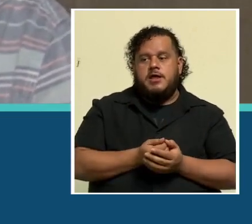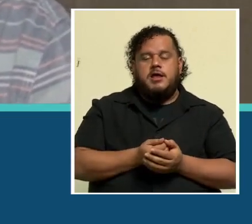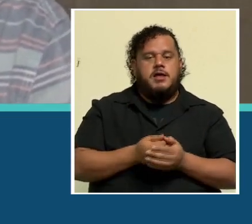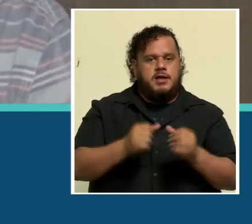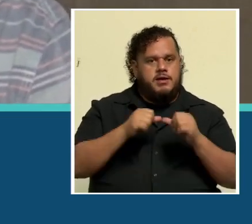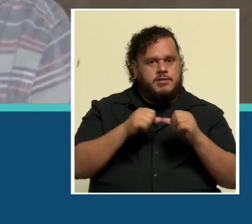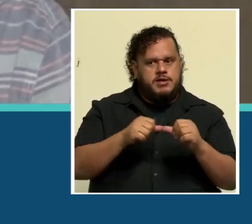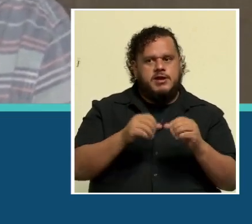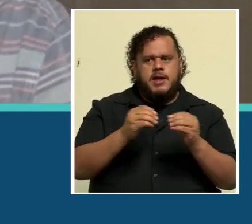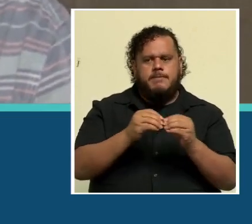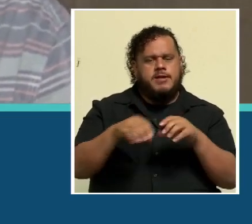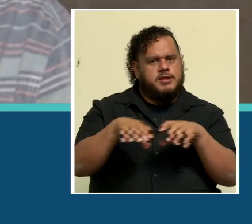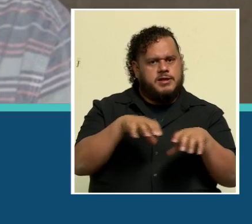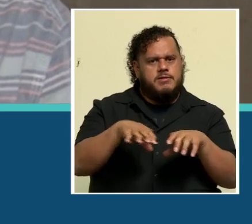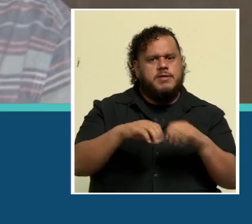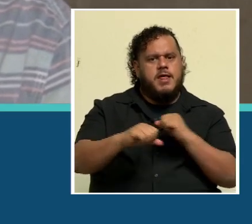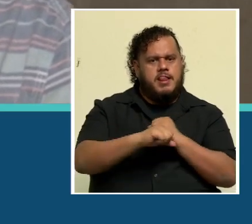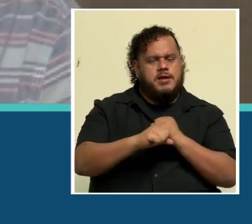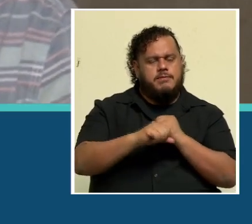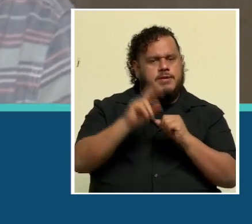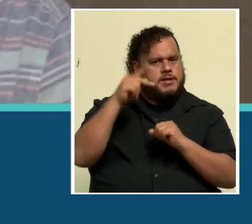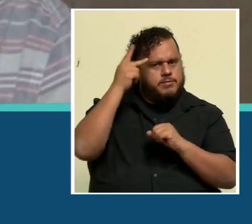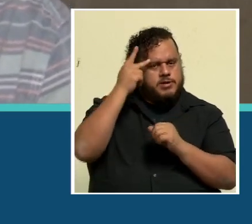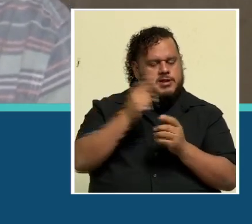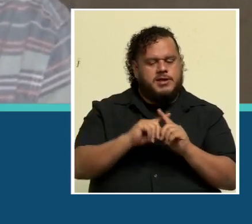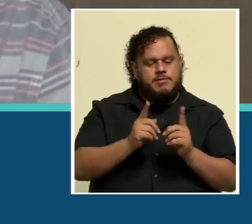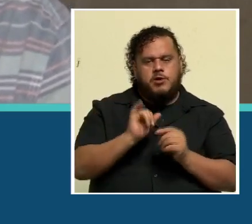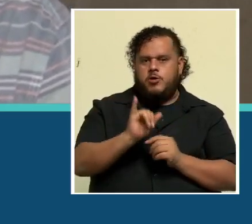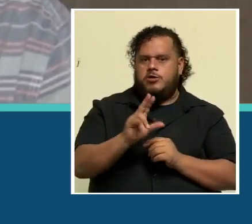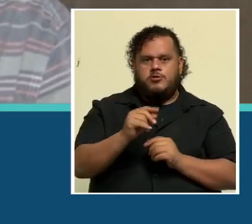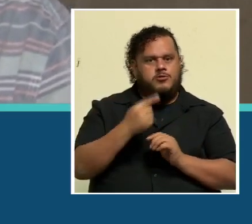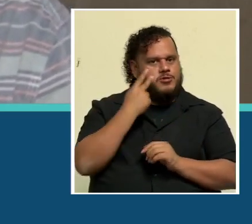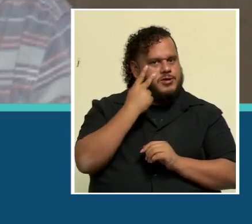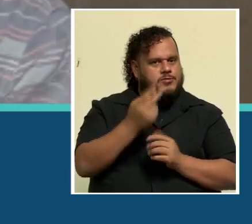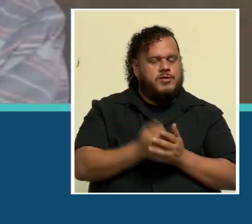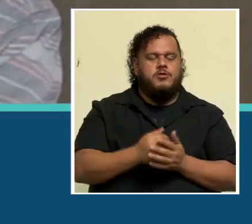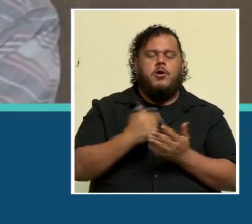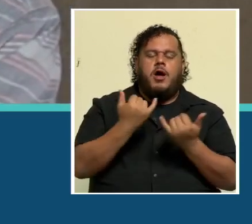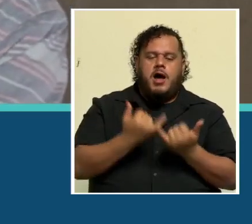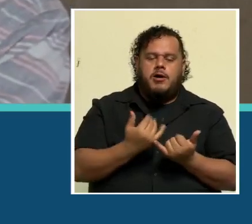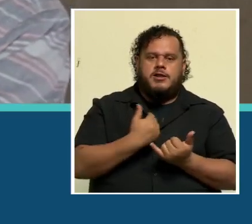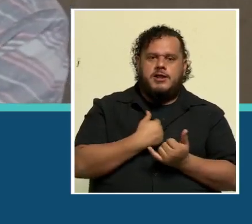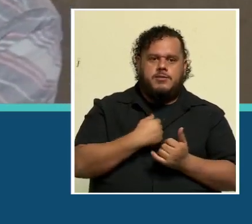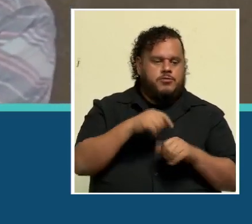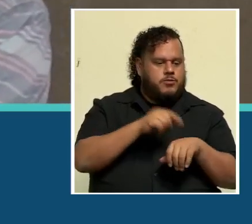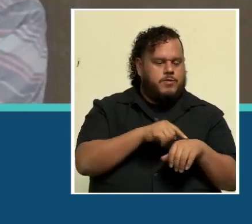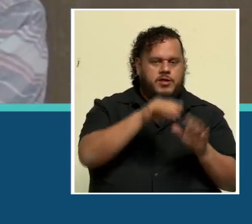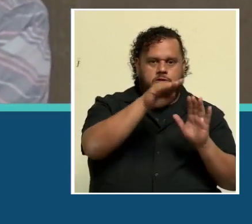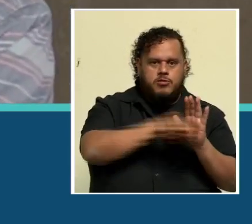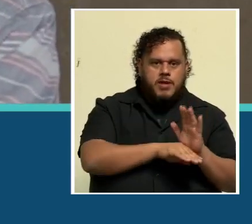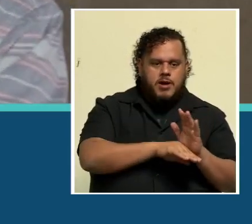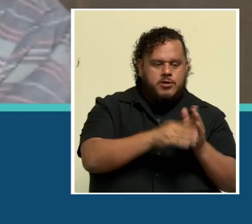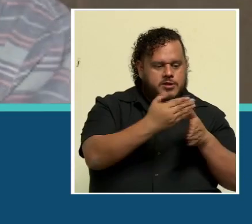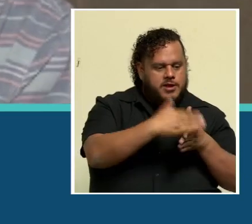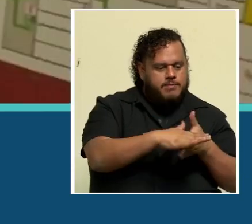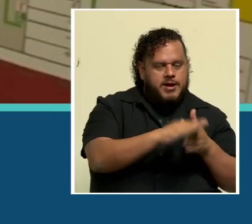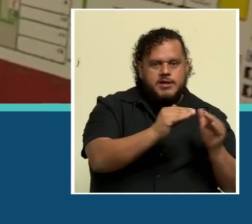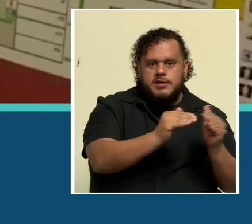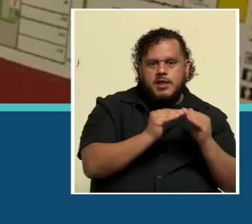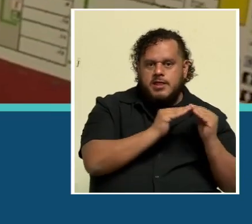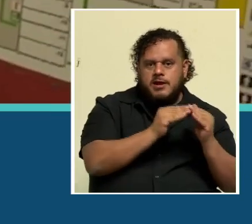mucho más actividad la campaña. Pero eso no lo estamos presenciando, ¿verdad? Estamos en momentos bajos desde el lado de la ciudadanía